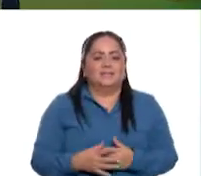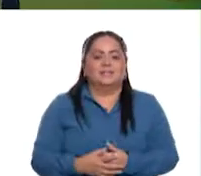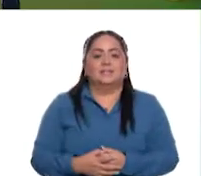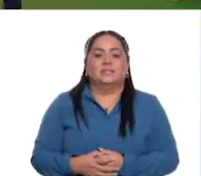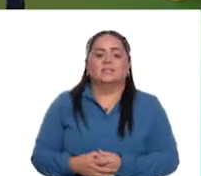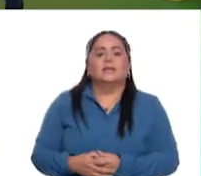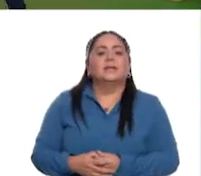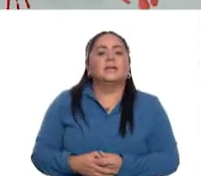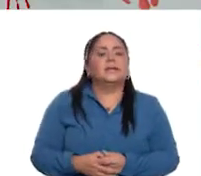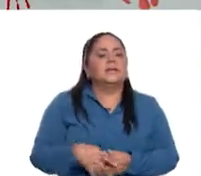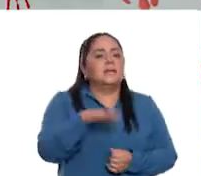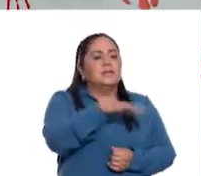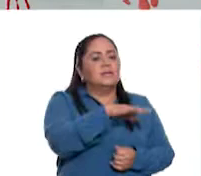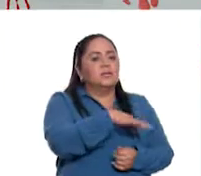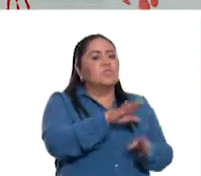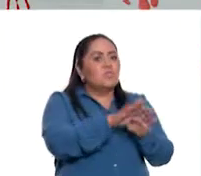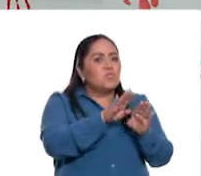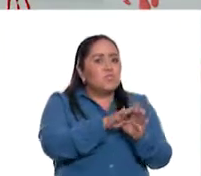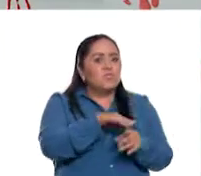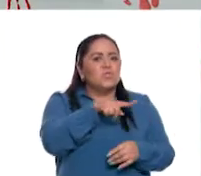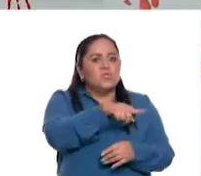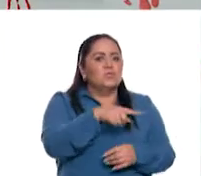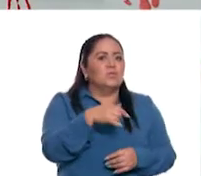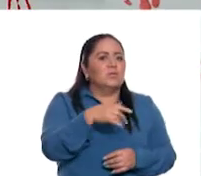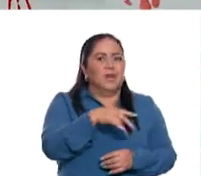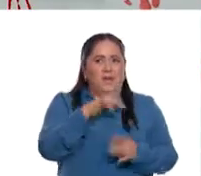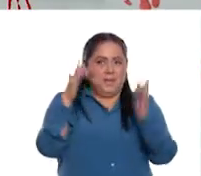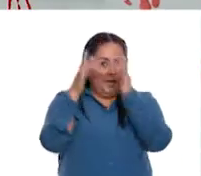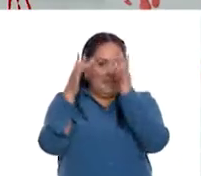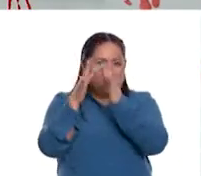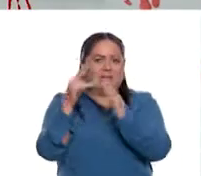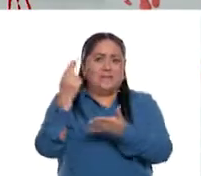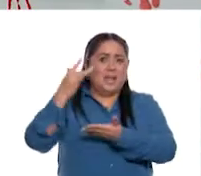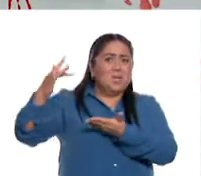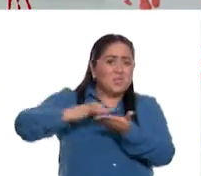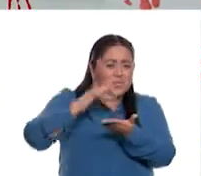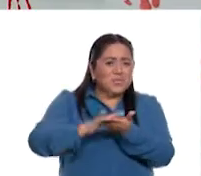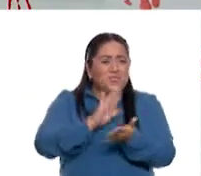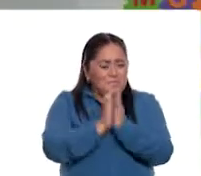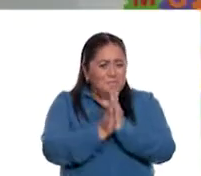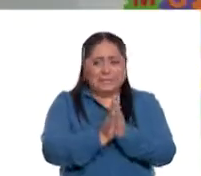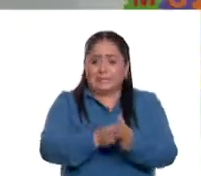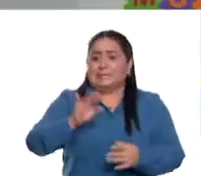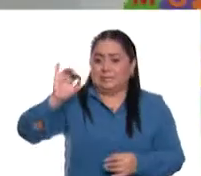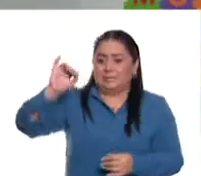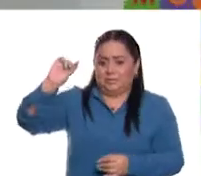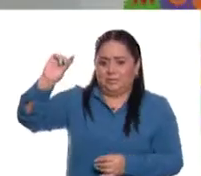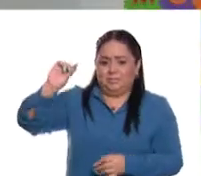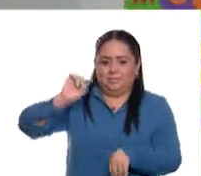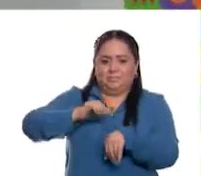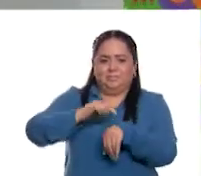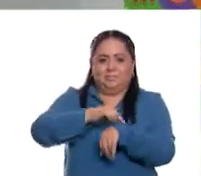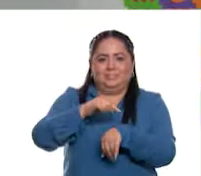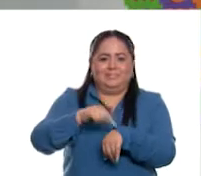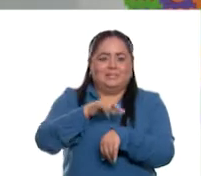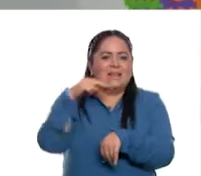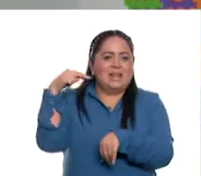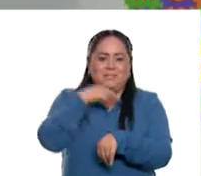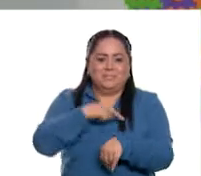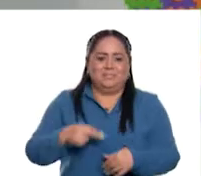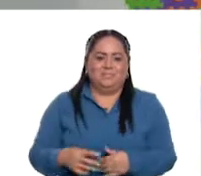Ay. Angie, comunícate, por favor, con el informativo y pídeles apoyo, por favor. Sí, claro, permíteme, enseguida.